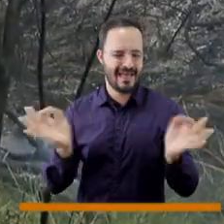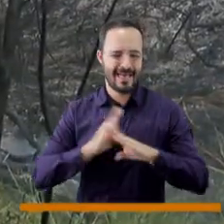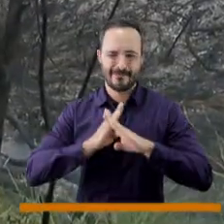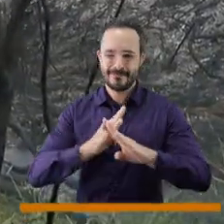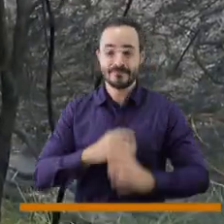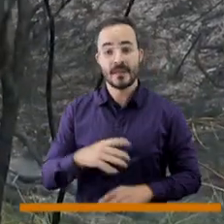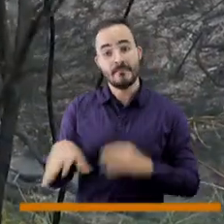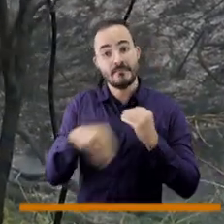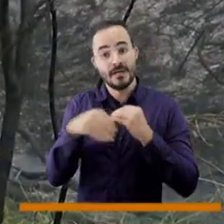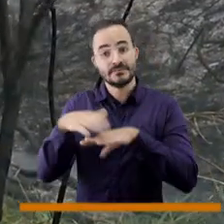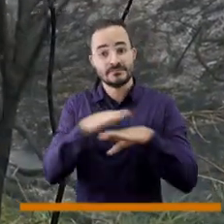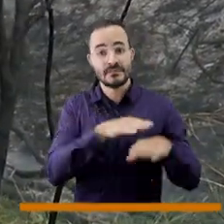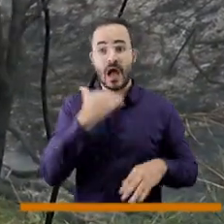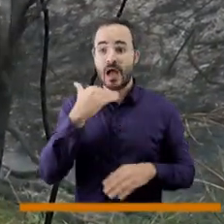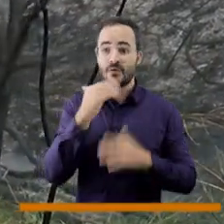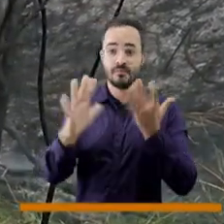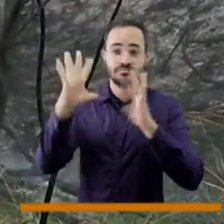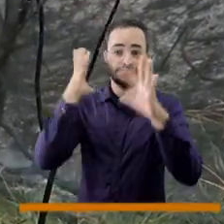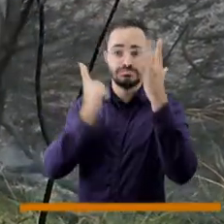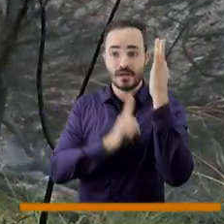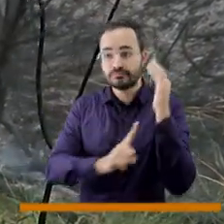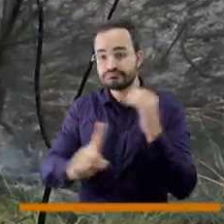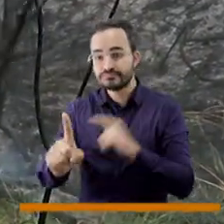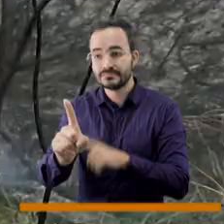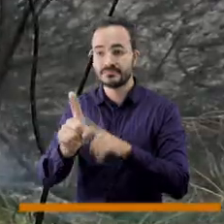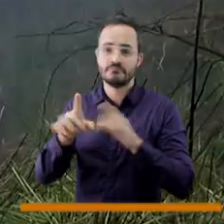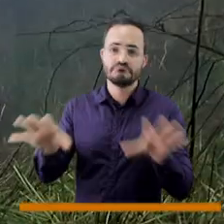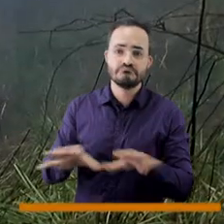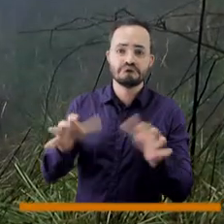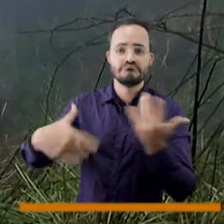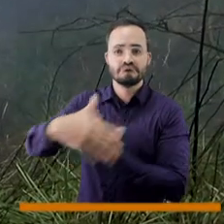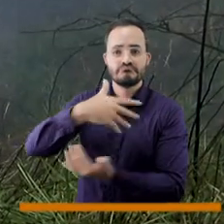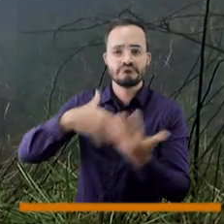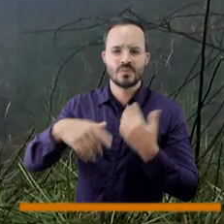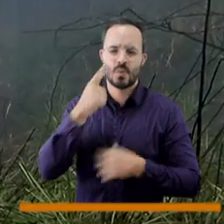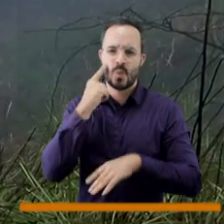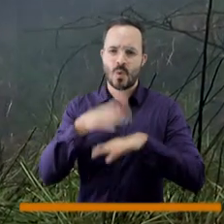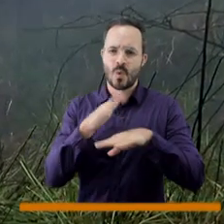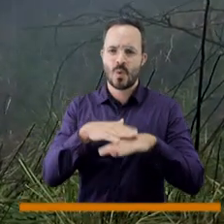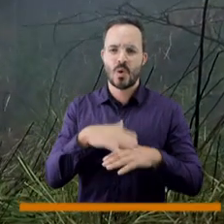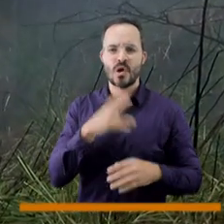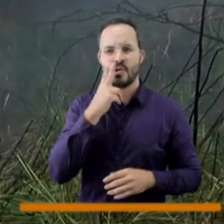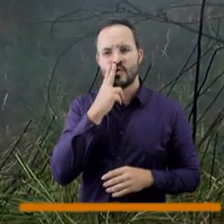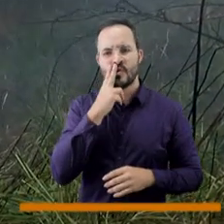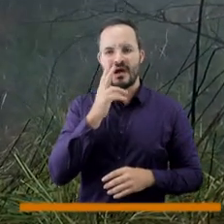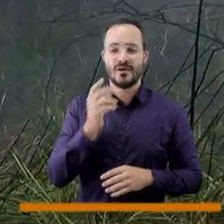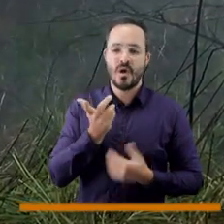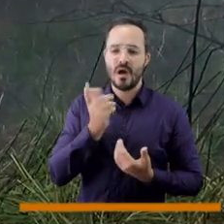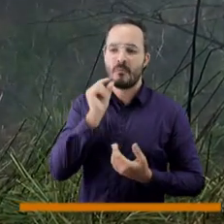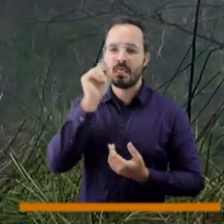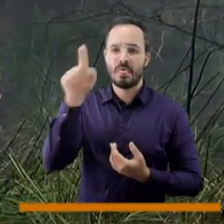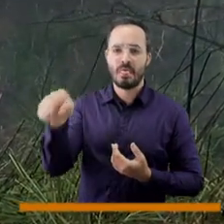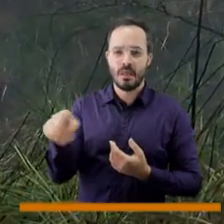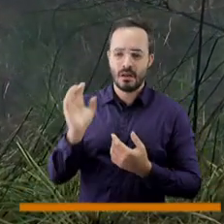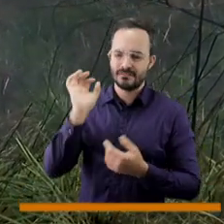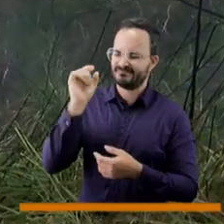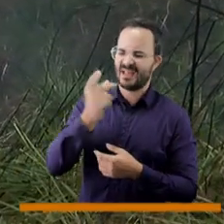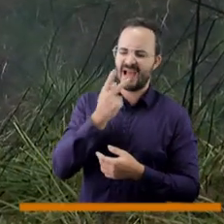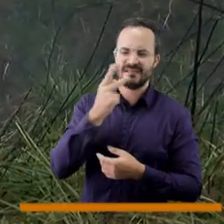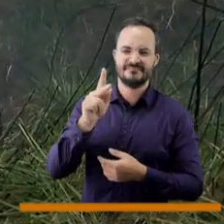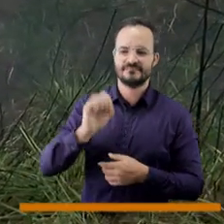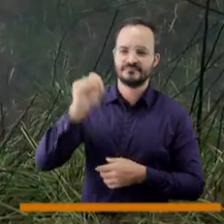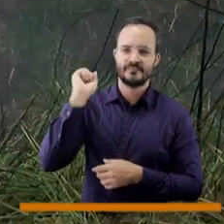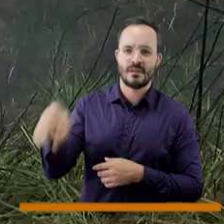cuando estamos haciendo algún ejercicio al aire libre en el bosque, no debemos tirar o arrojar nuestras colillas a